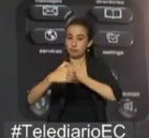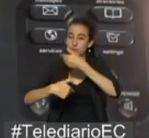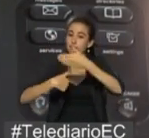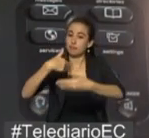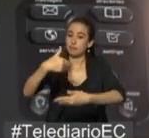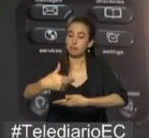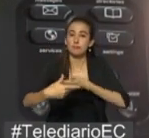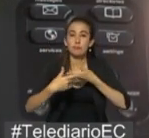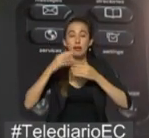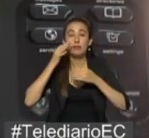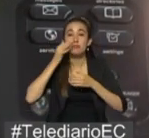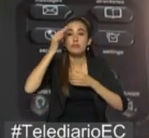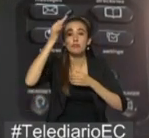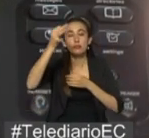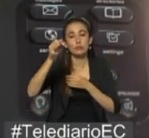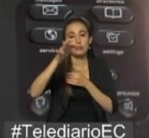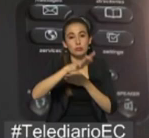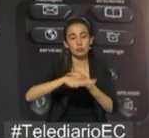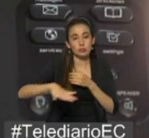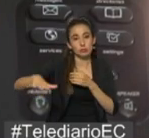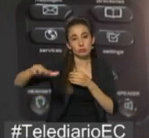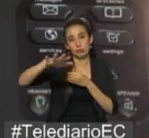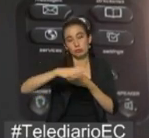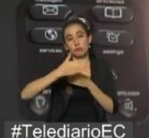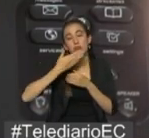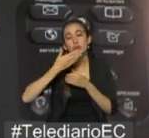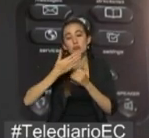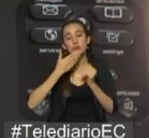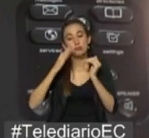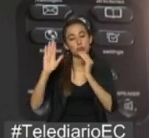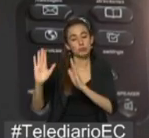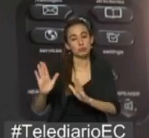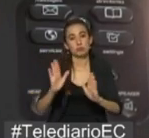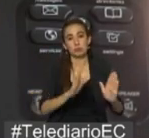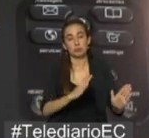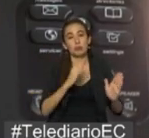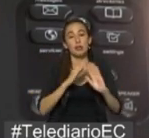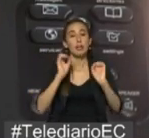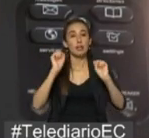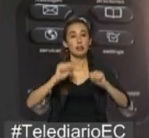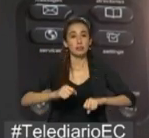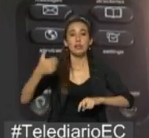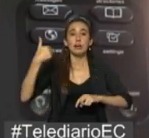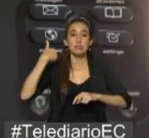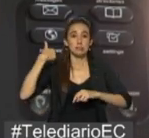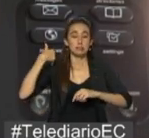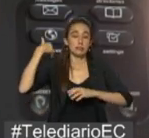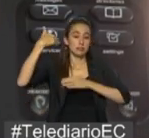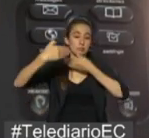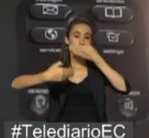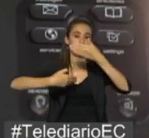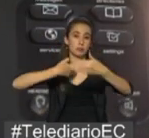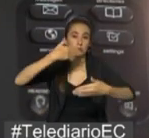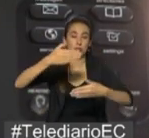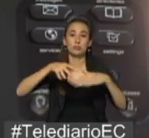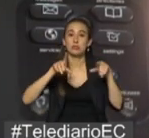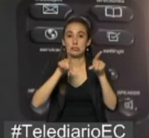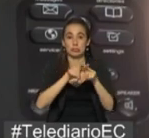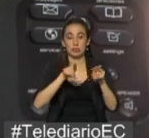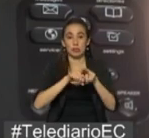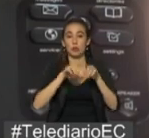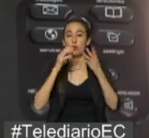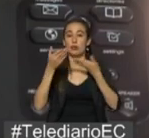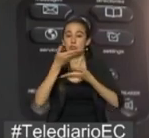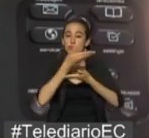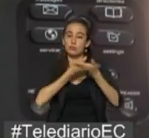a futuro secuelas económicas de otro tipo que en su momento también tendremos que, con la misma disciplina cívica, con la misma solidaridad